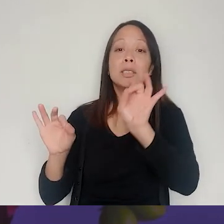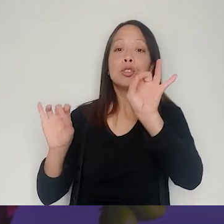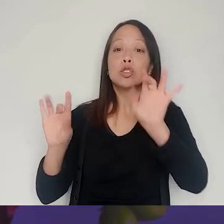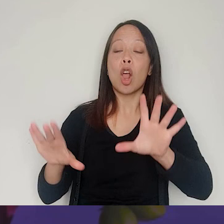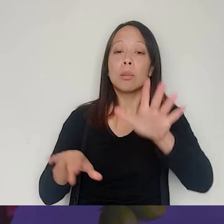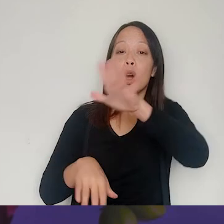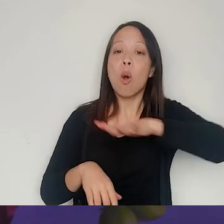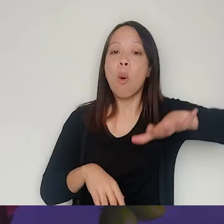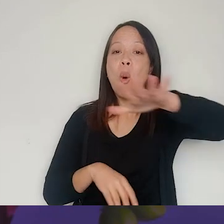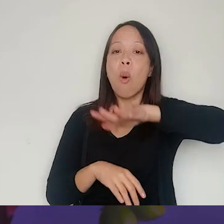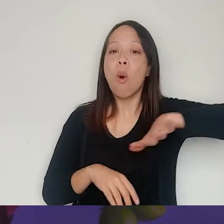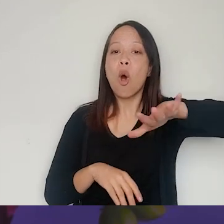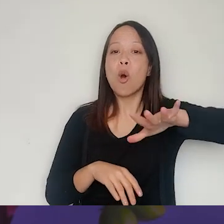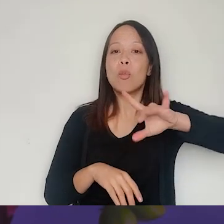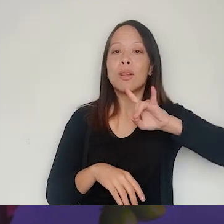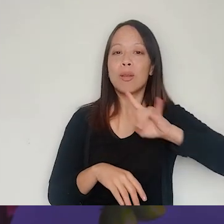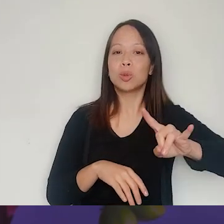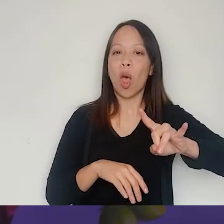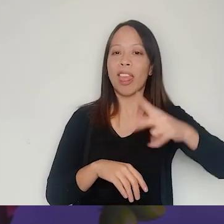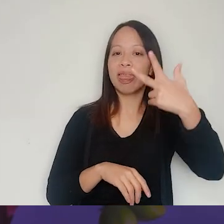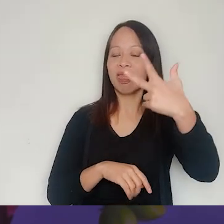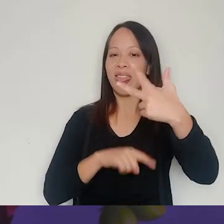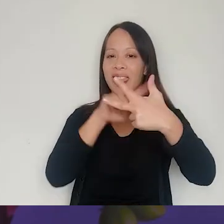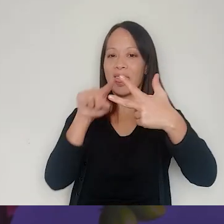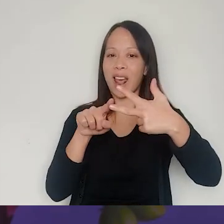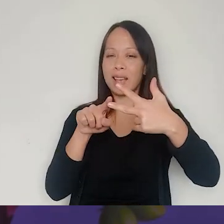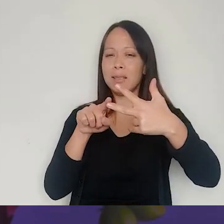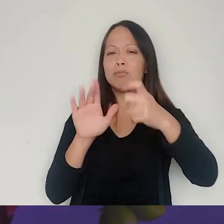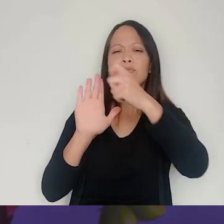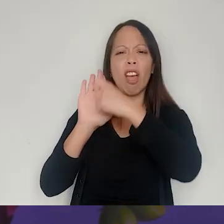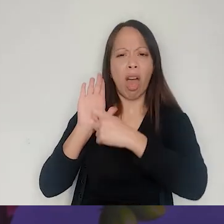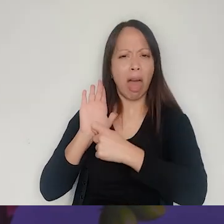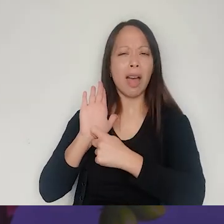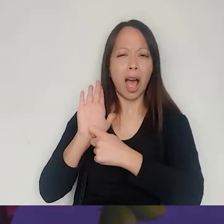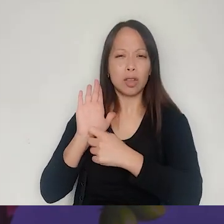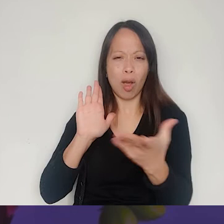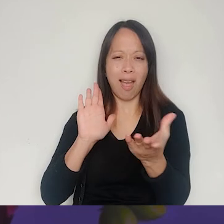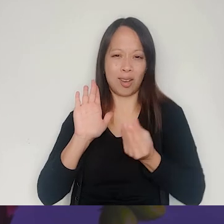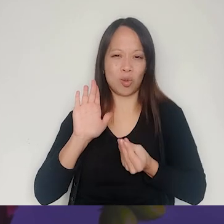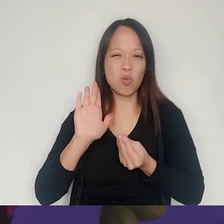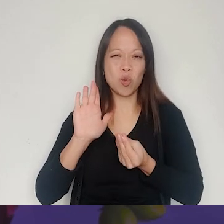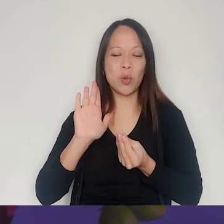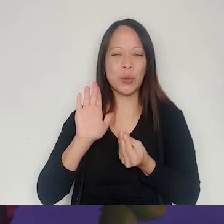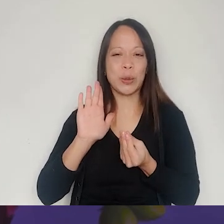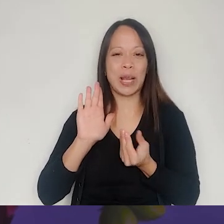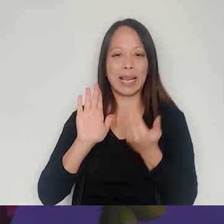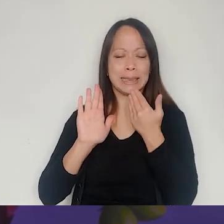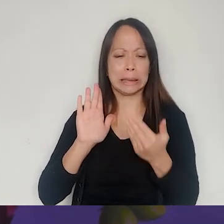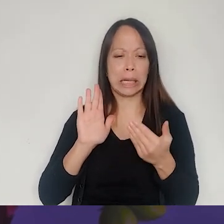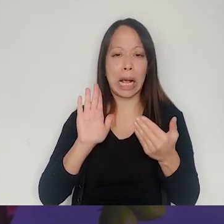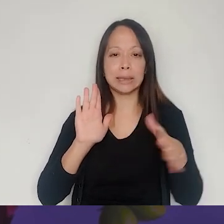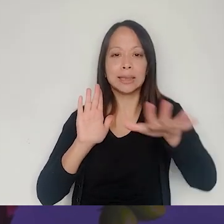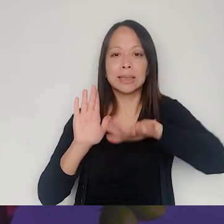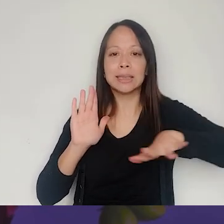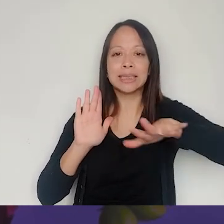comunidades autónomas colaborasen para desarrollarlo, pero tuvimos unos datos que fueron muy significativos para nosotros. Porque aparte de dar